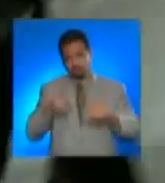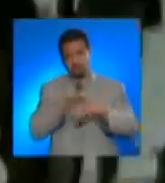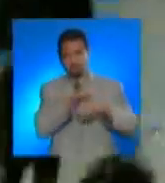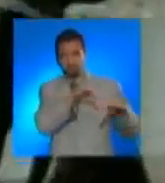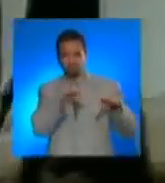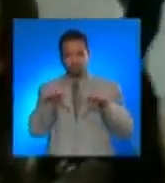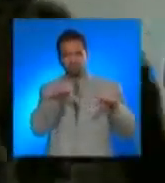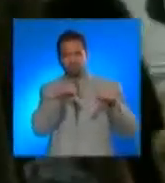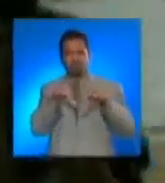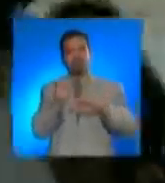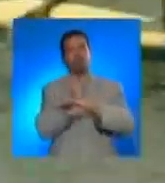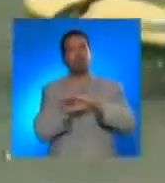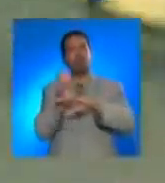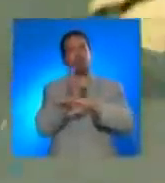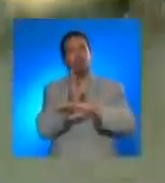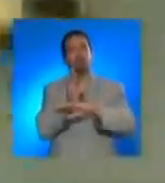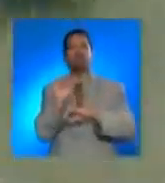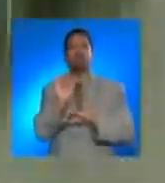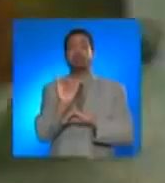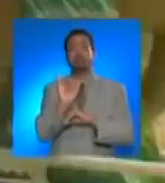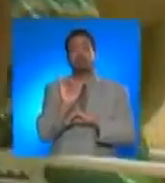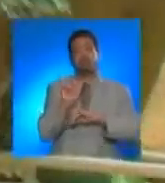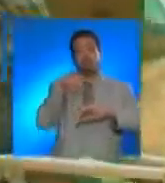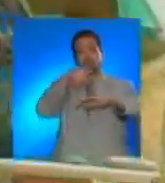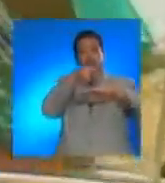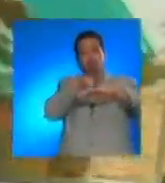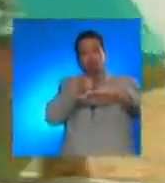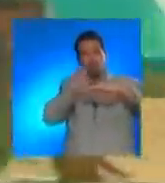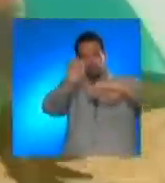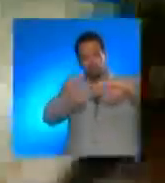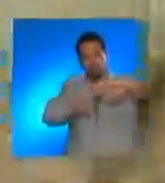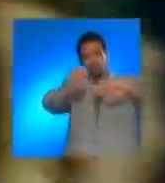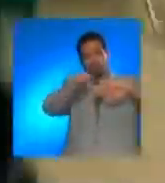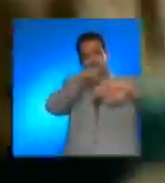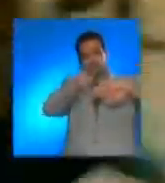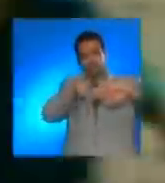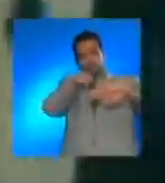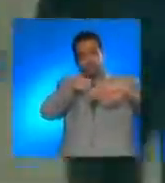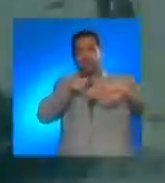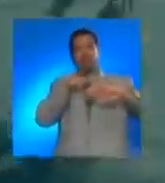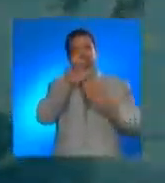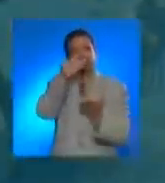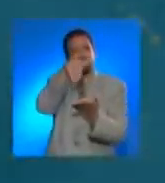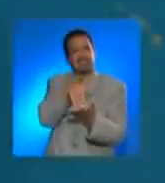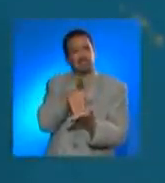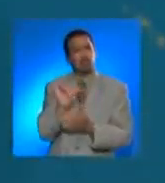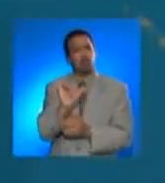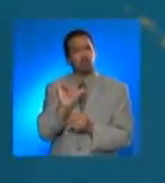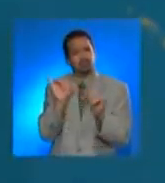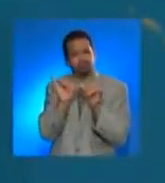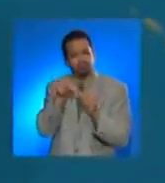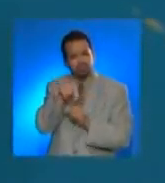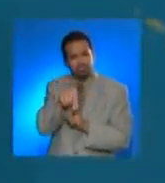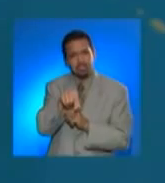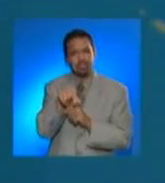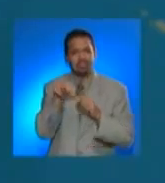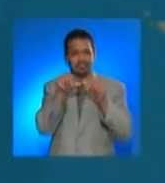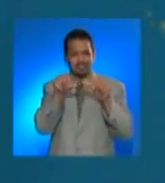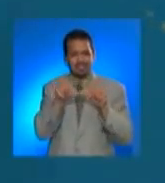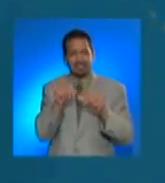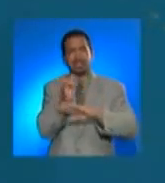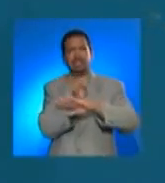1946 en la República Dominicana se pudo observar en la costa norte de la isla, especialmente en Arecibo. 20